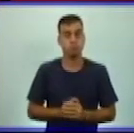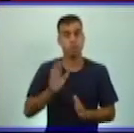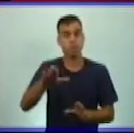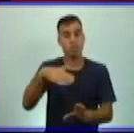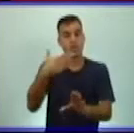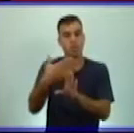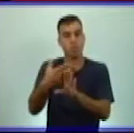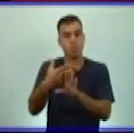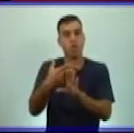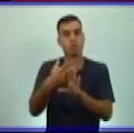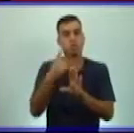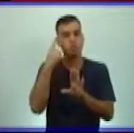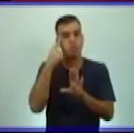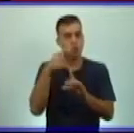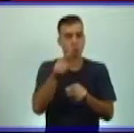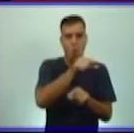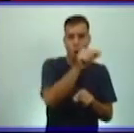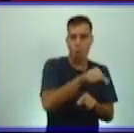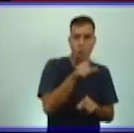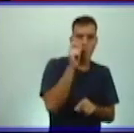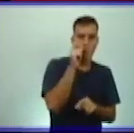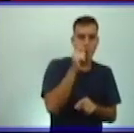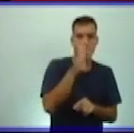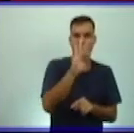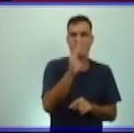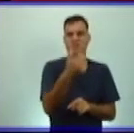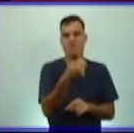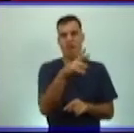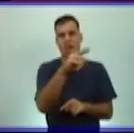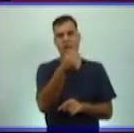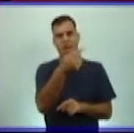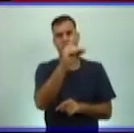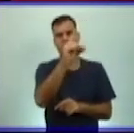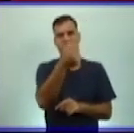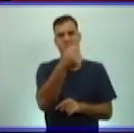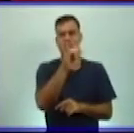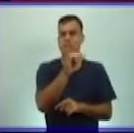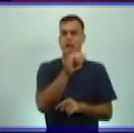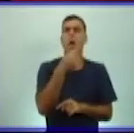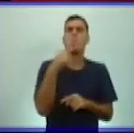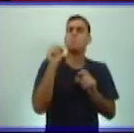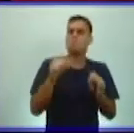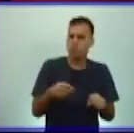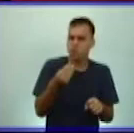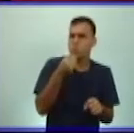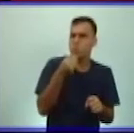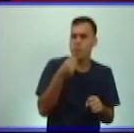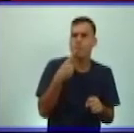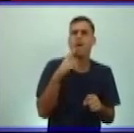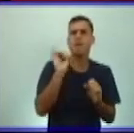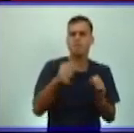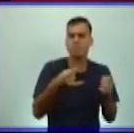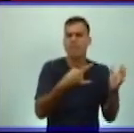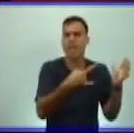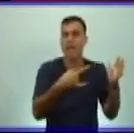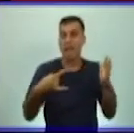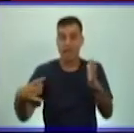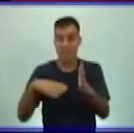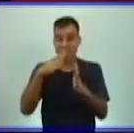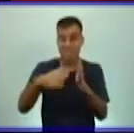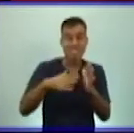para plantear: ¿será posible obtener corriente eléctrica a partir del campo magnético?